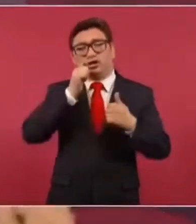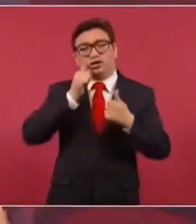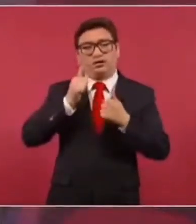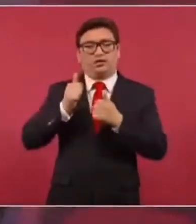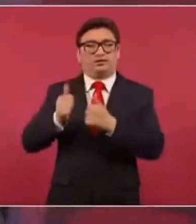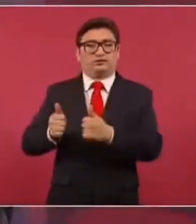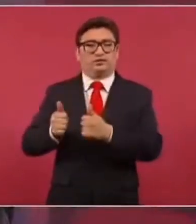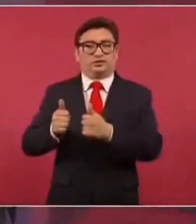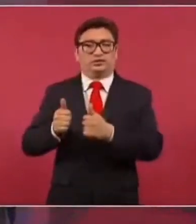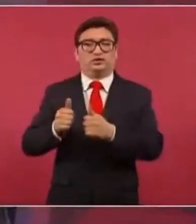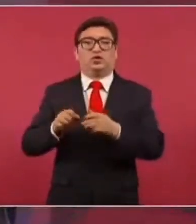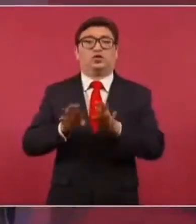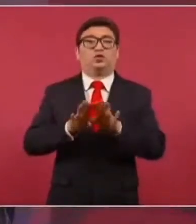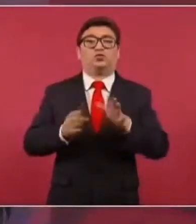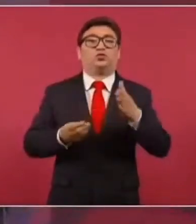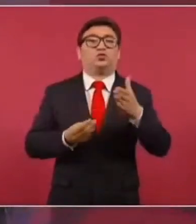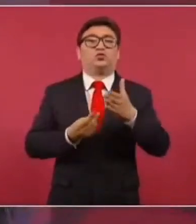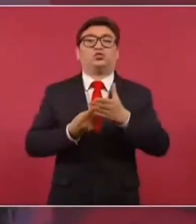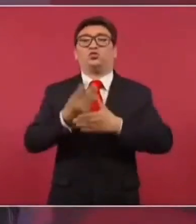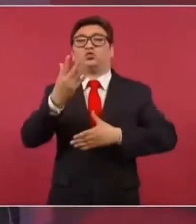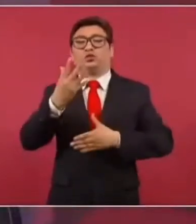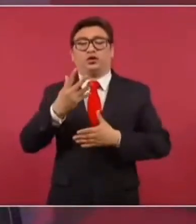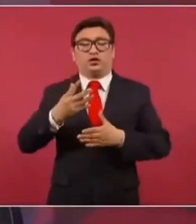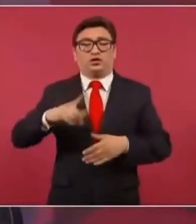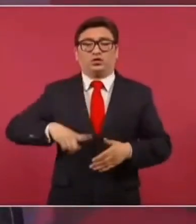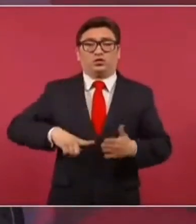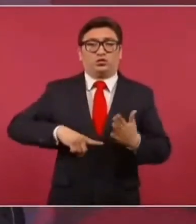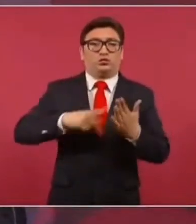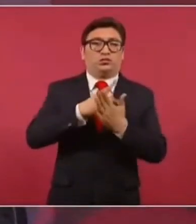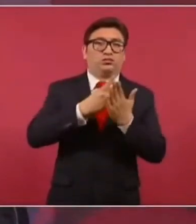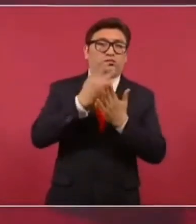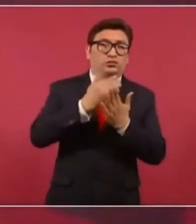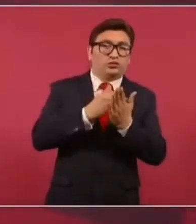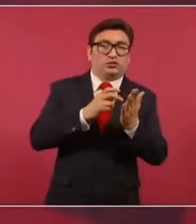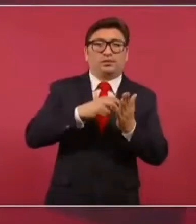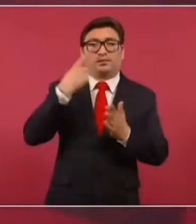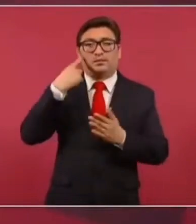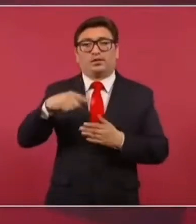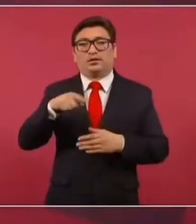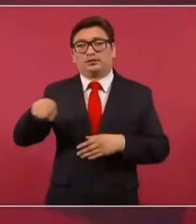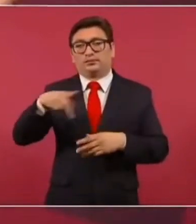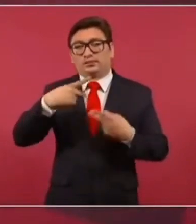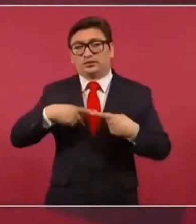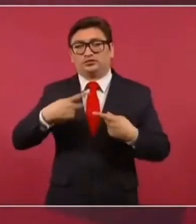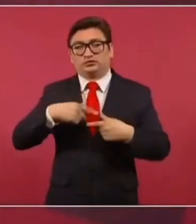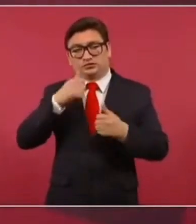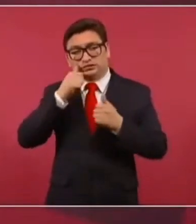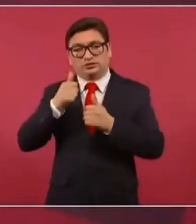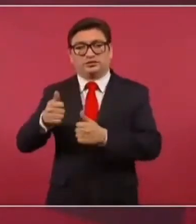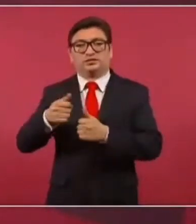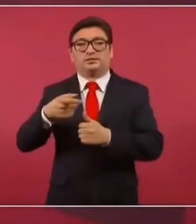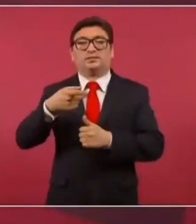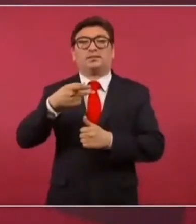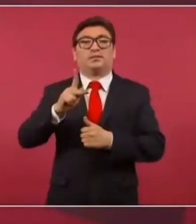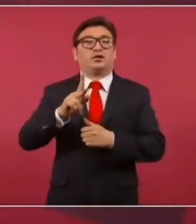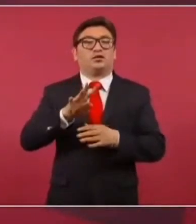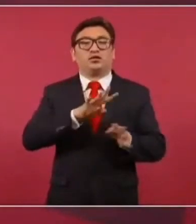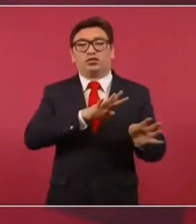atendían con las nuevas políticas públicas, ¿no?, a la gente. También para desviar la